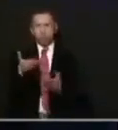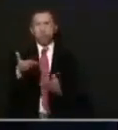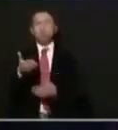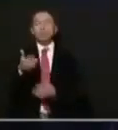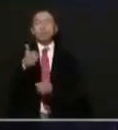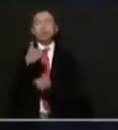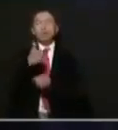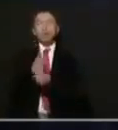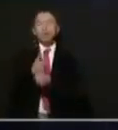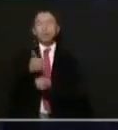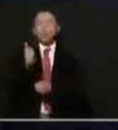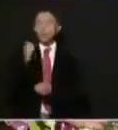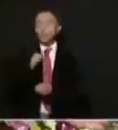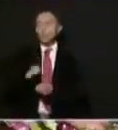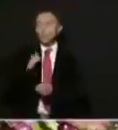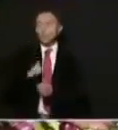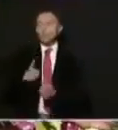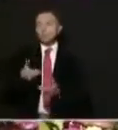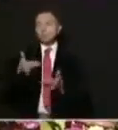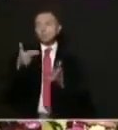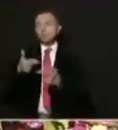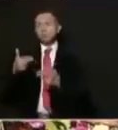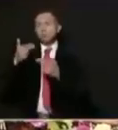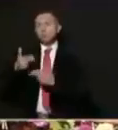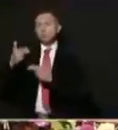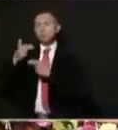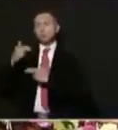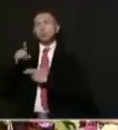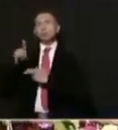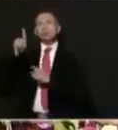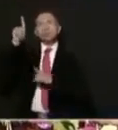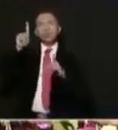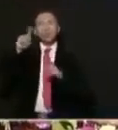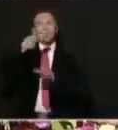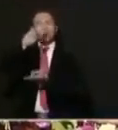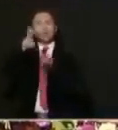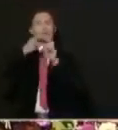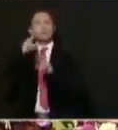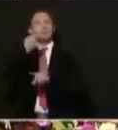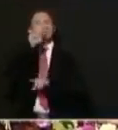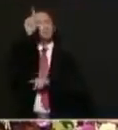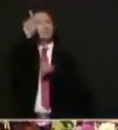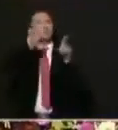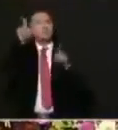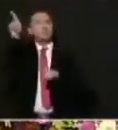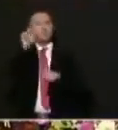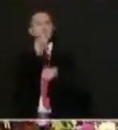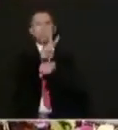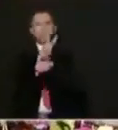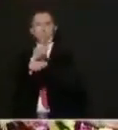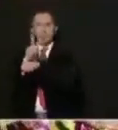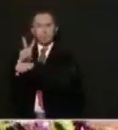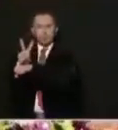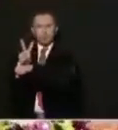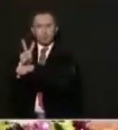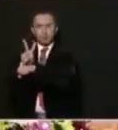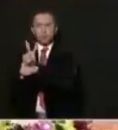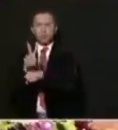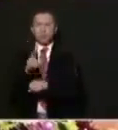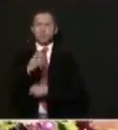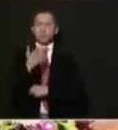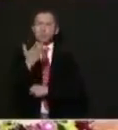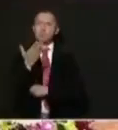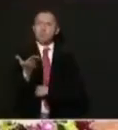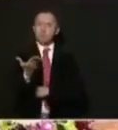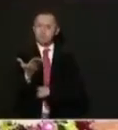viejos abuelos que cuidan los diferentes rumbos del universo. Y para esto pido